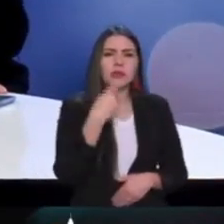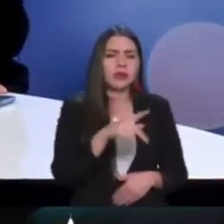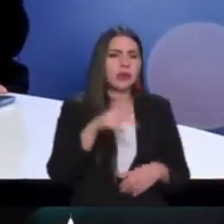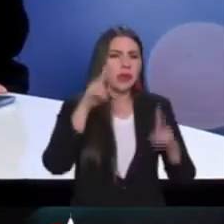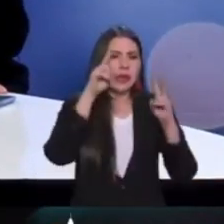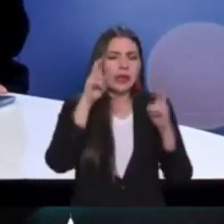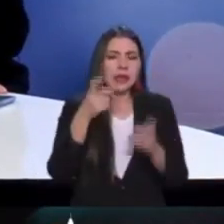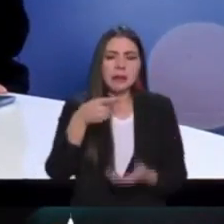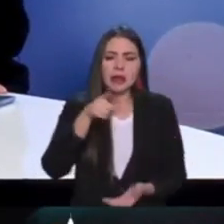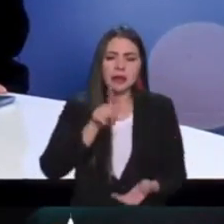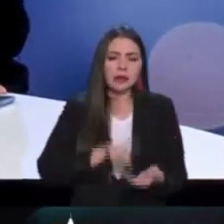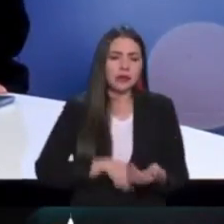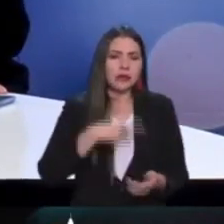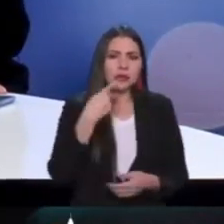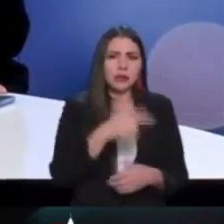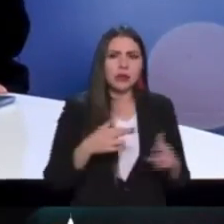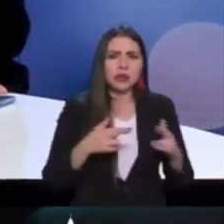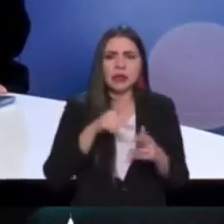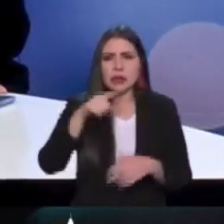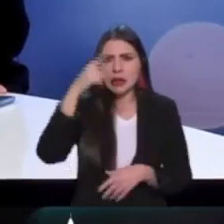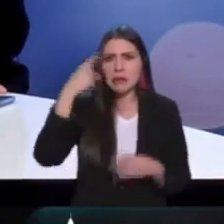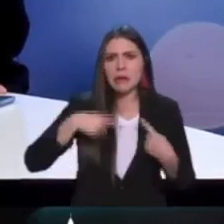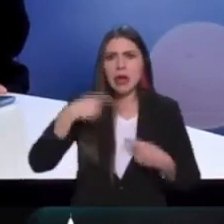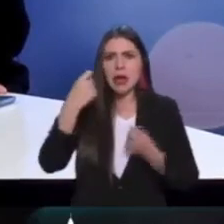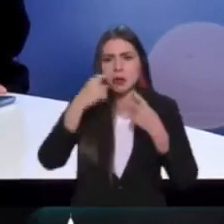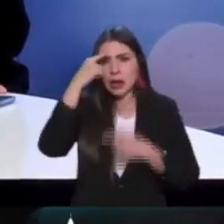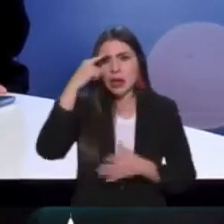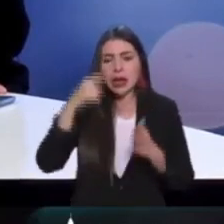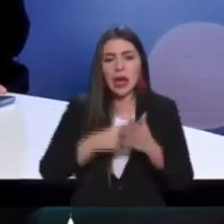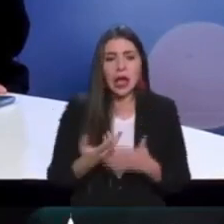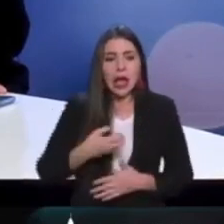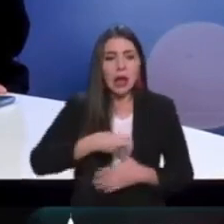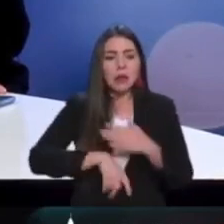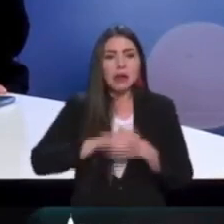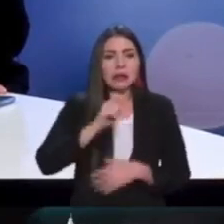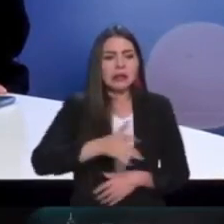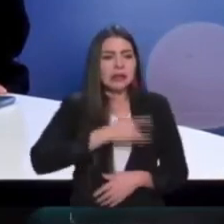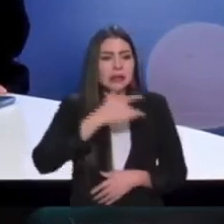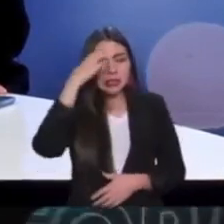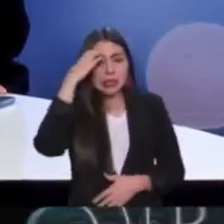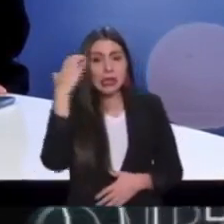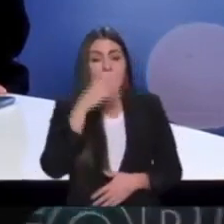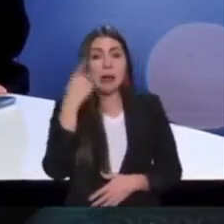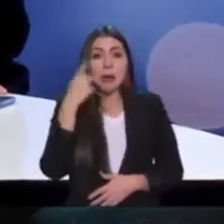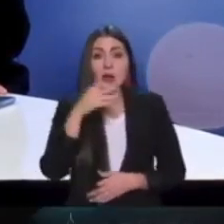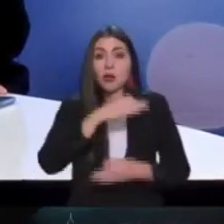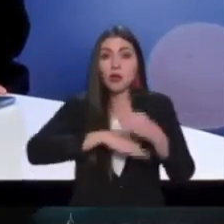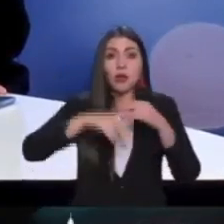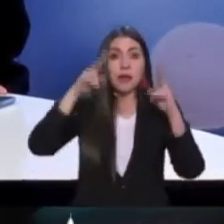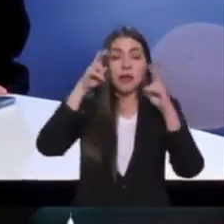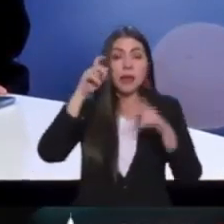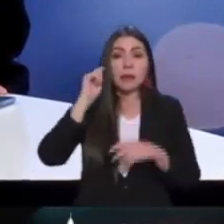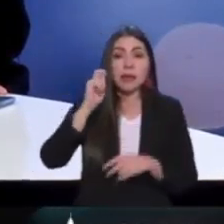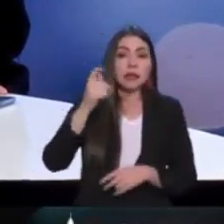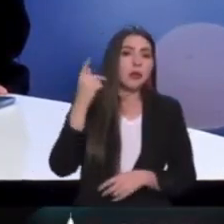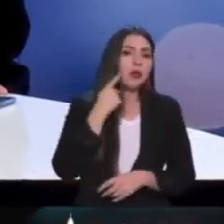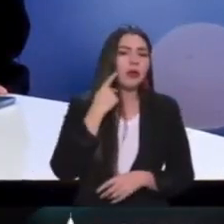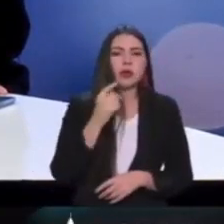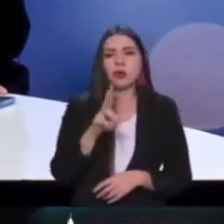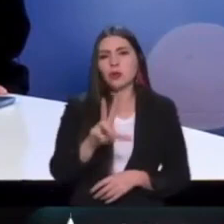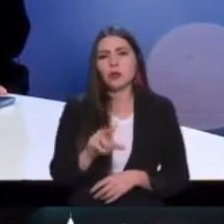que sí cree que el aborto es un crimen, y sí lo creen, pero no es un tema del todo político, más bien es un